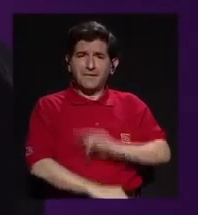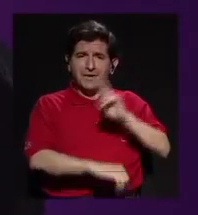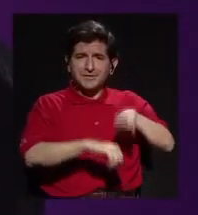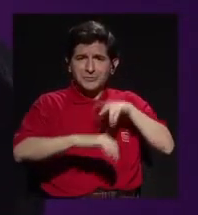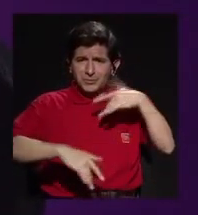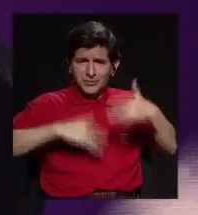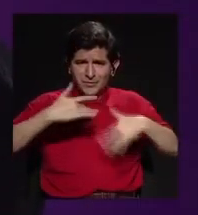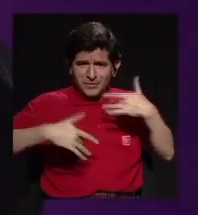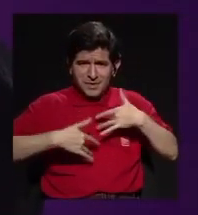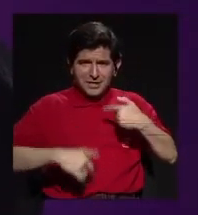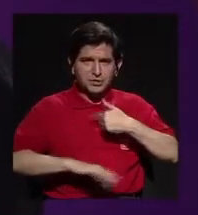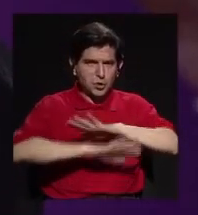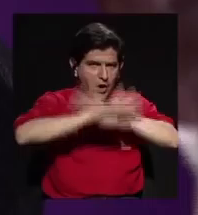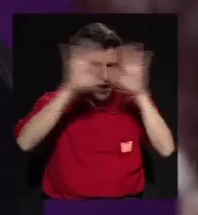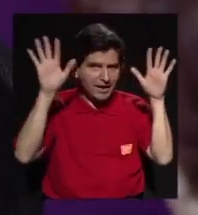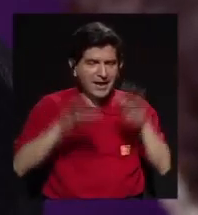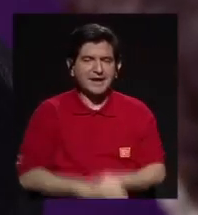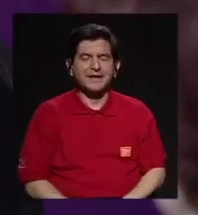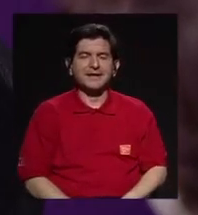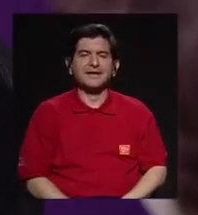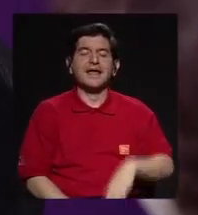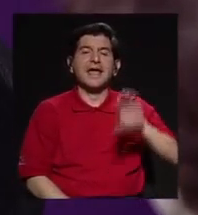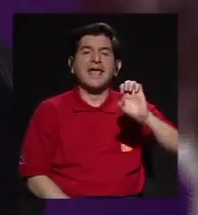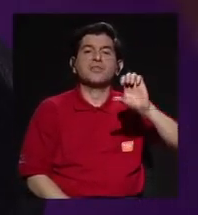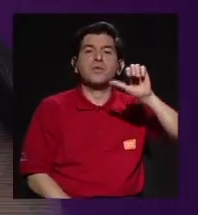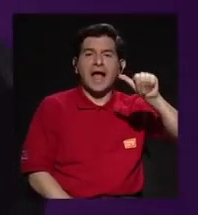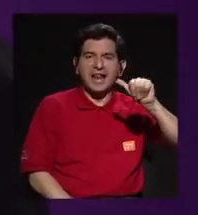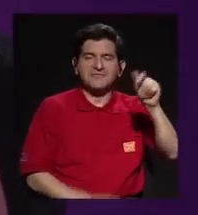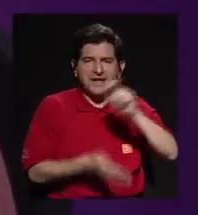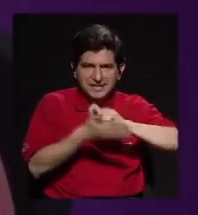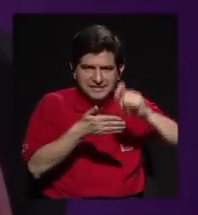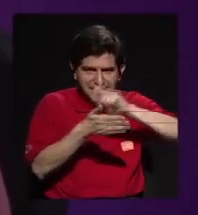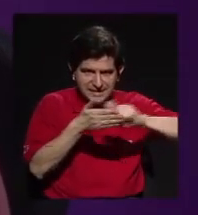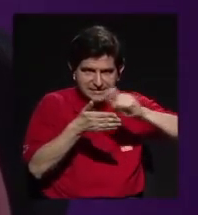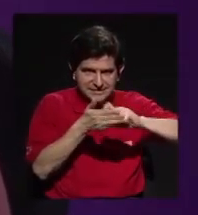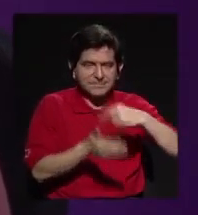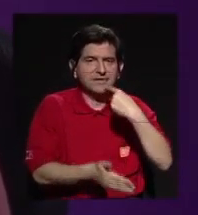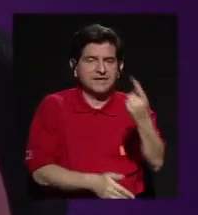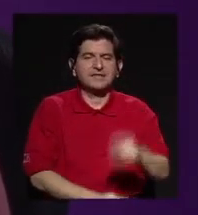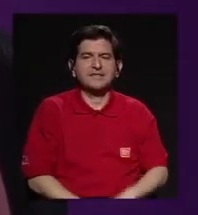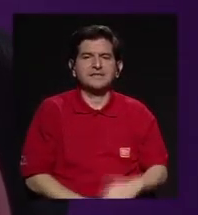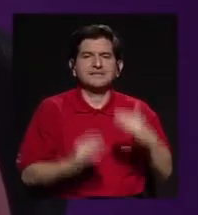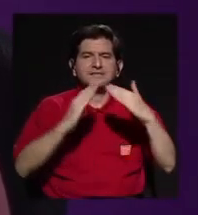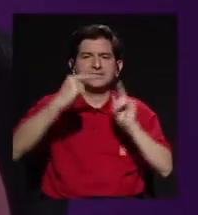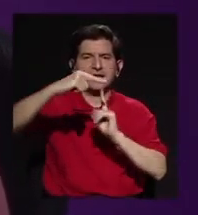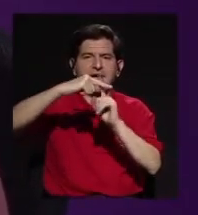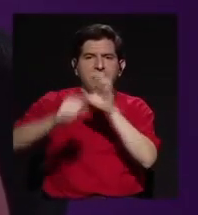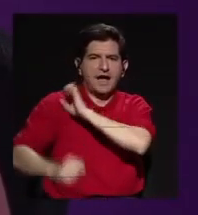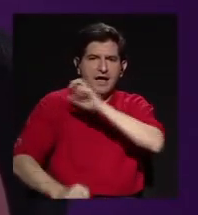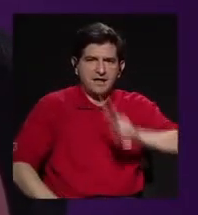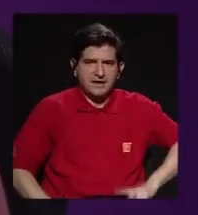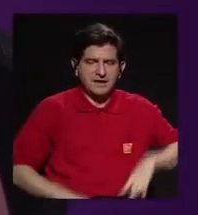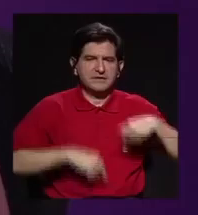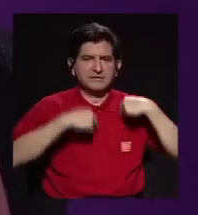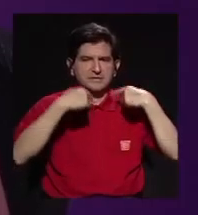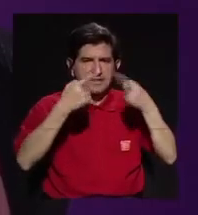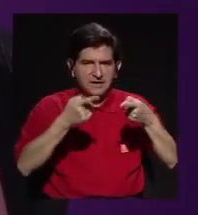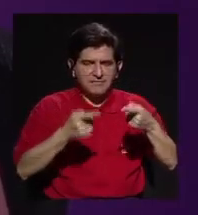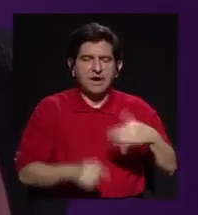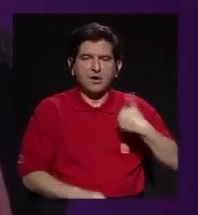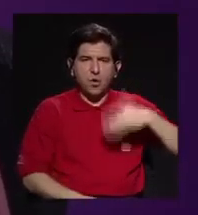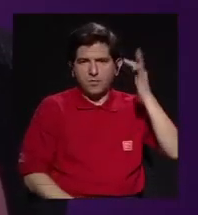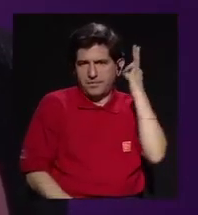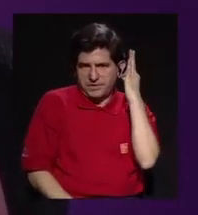sentir. Yo quiero hacer una aclaración. Don Edwin Álvarez escribió y dice que a las iglesias evangélicas van hombres y